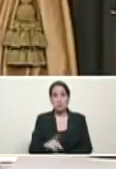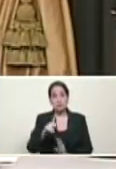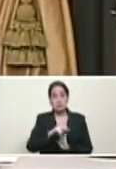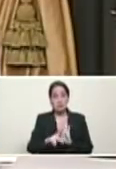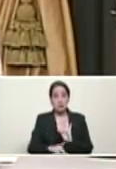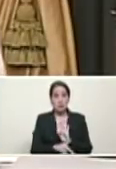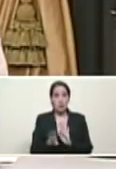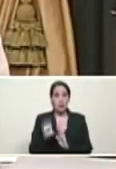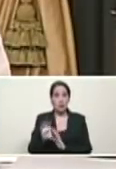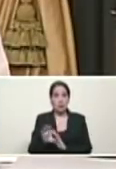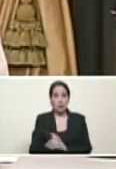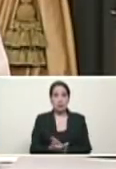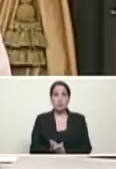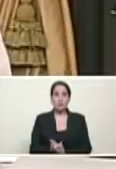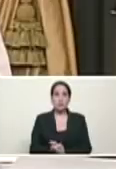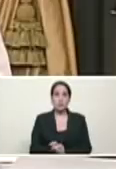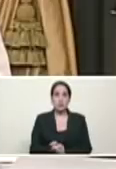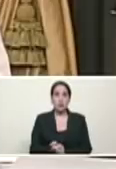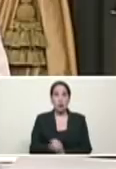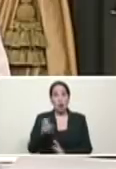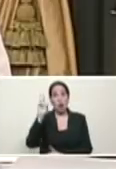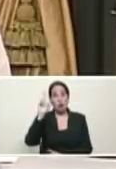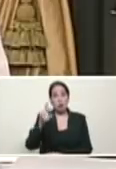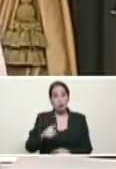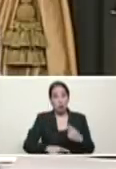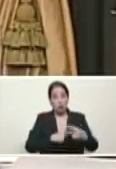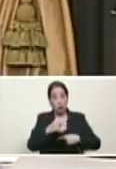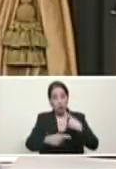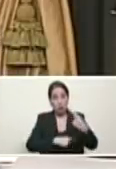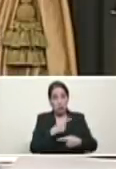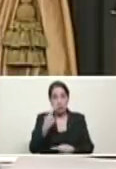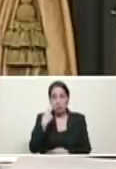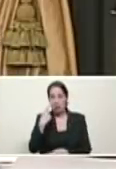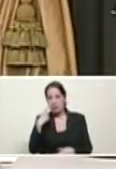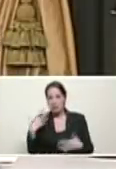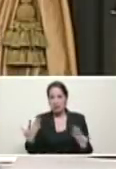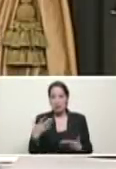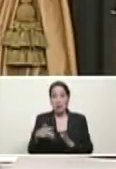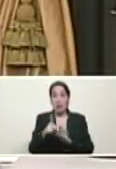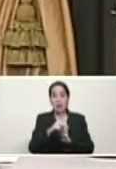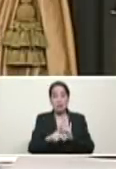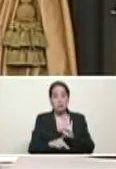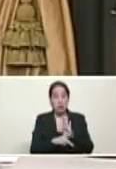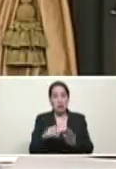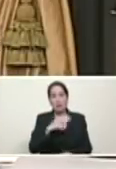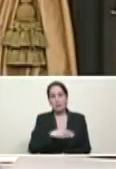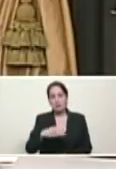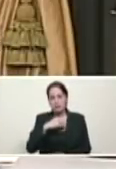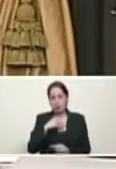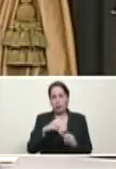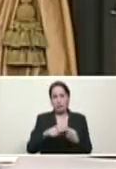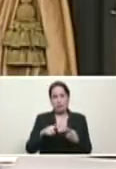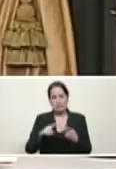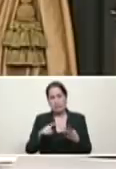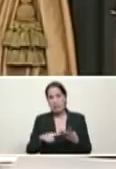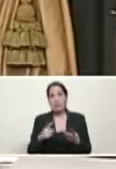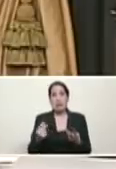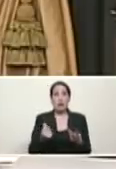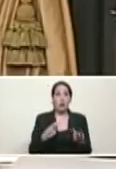patria. Yo todos los días estoy pendiente del plan de la patria, de cada misión, de cada gran misión de la